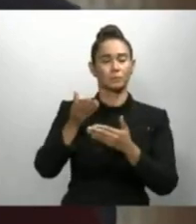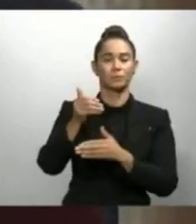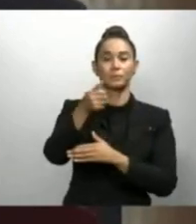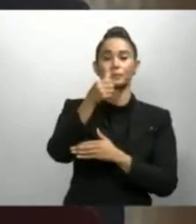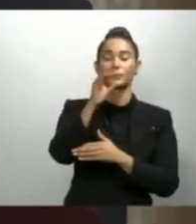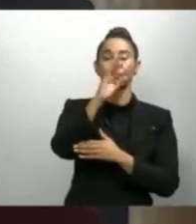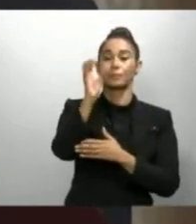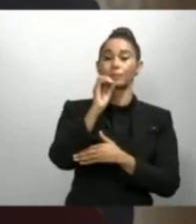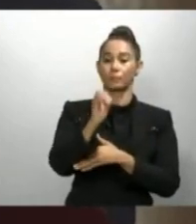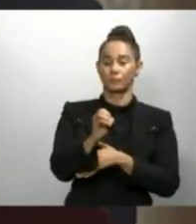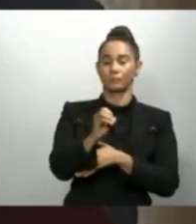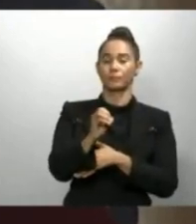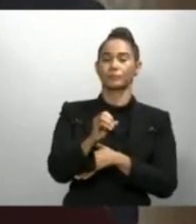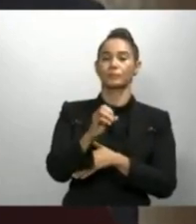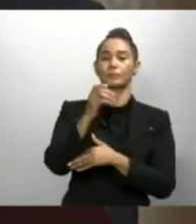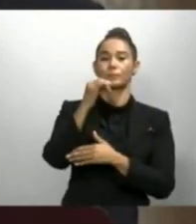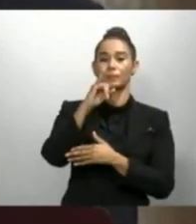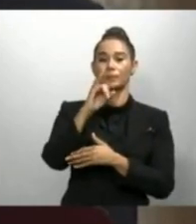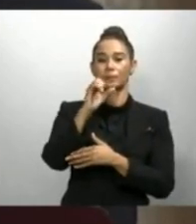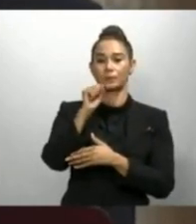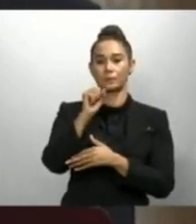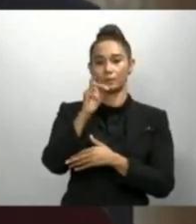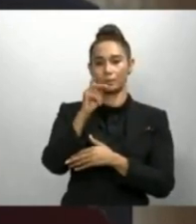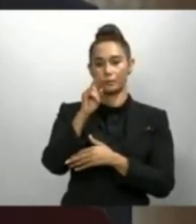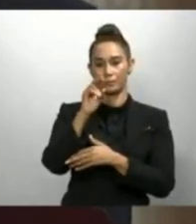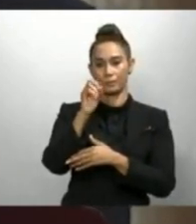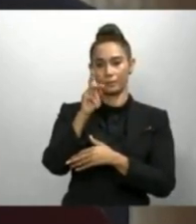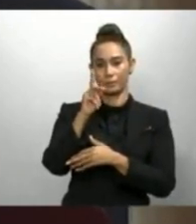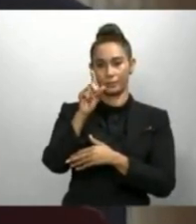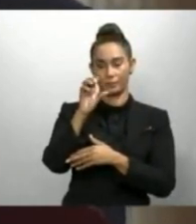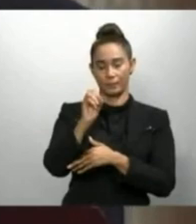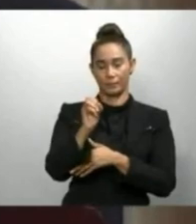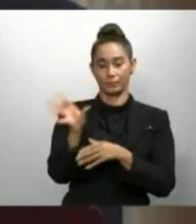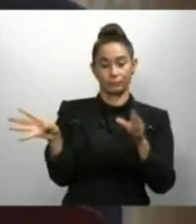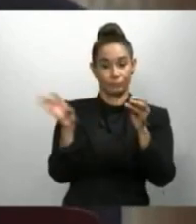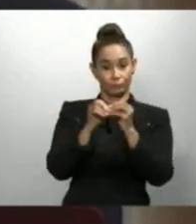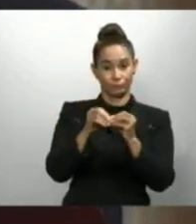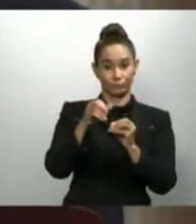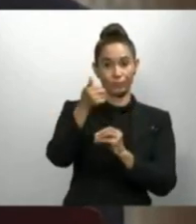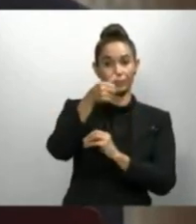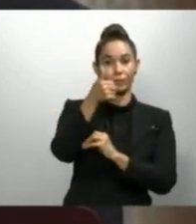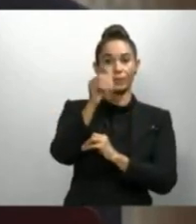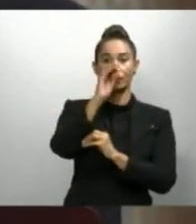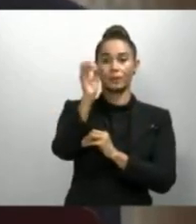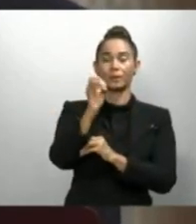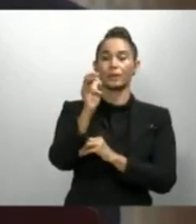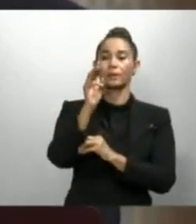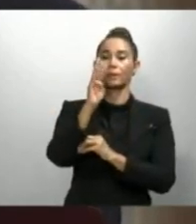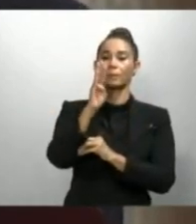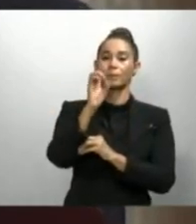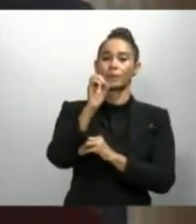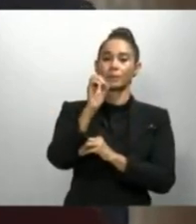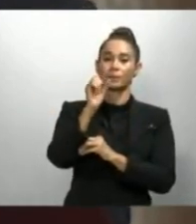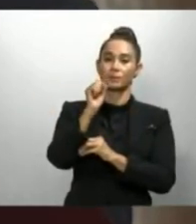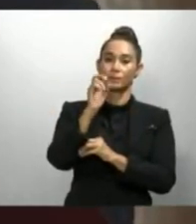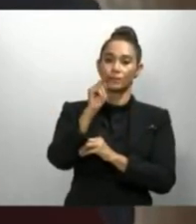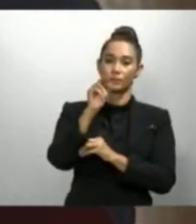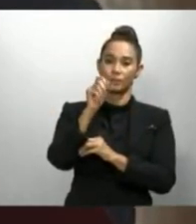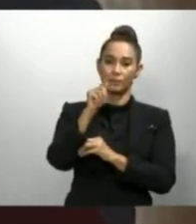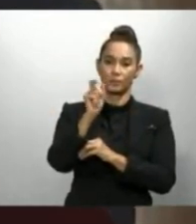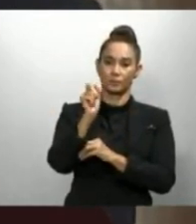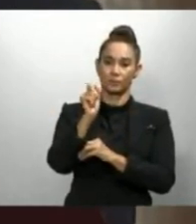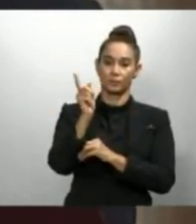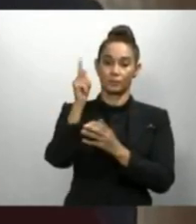tolueno. Alcohol isopropílico, agregando 10 gramos de benzonato de denatonio por cada